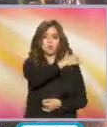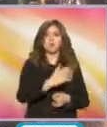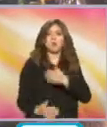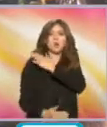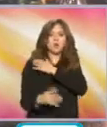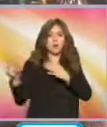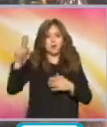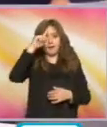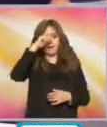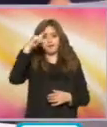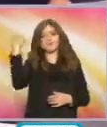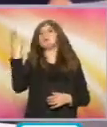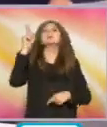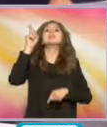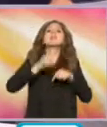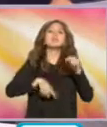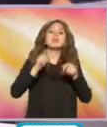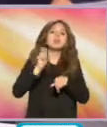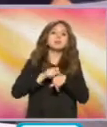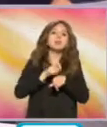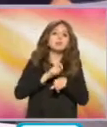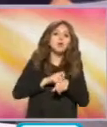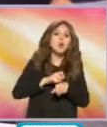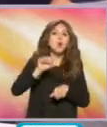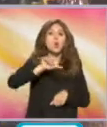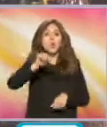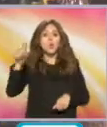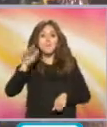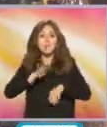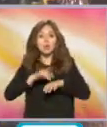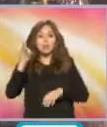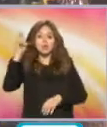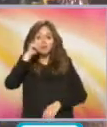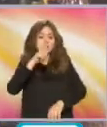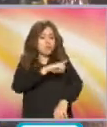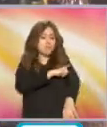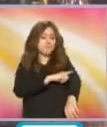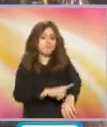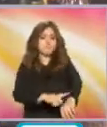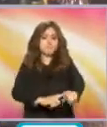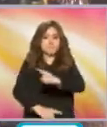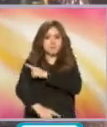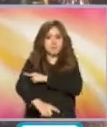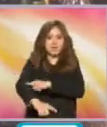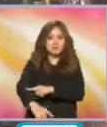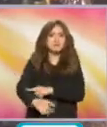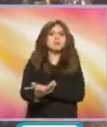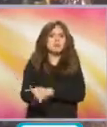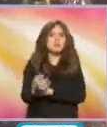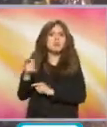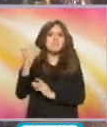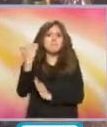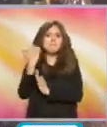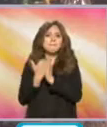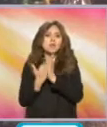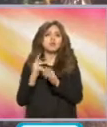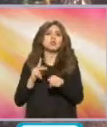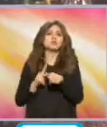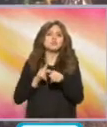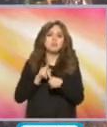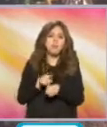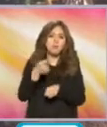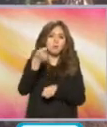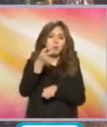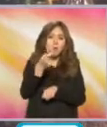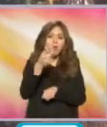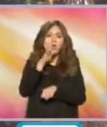es lo más fácil? Sería lo más fácil. Las zonas tal vez un poco más complicadas serían los brazos, ¿no? Porque tenemos menor cantidad de piel y